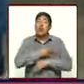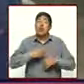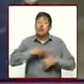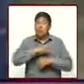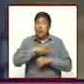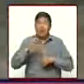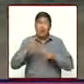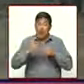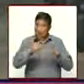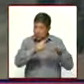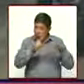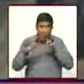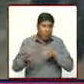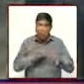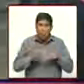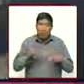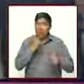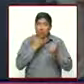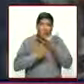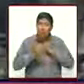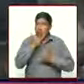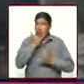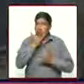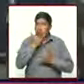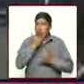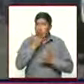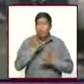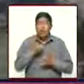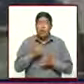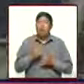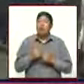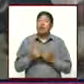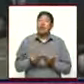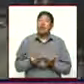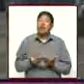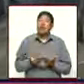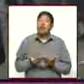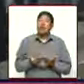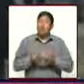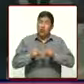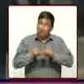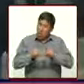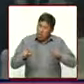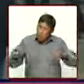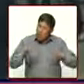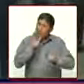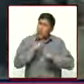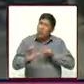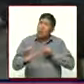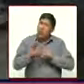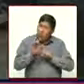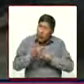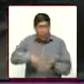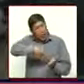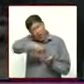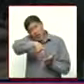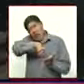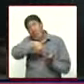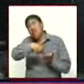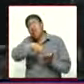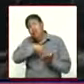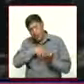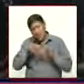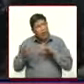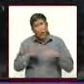municipios presentes, sí, con lo que es nuestro, con lo que nos identifica, una diversidad de culturas y de danzas, sin duda alguna.